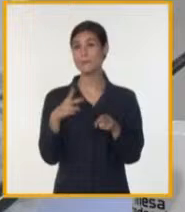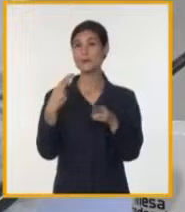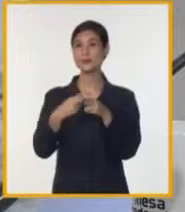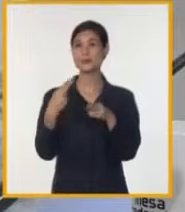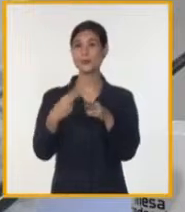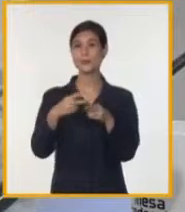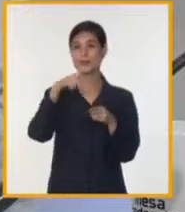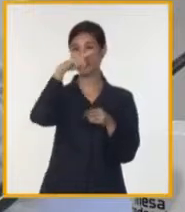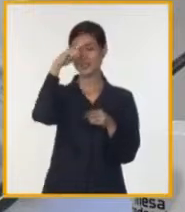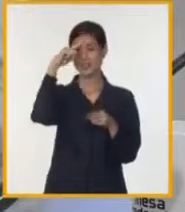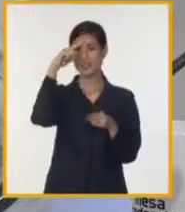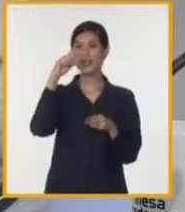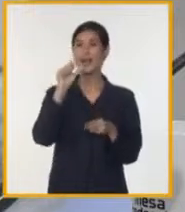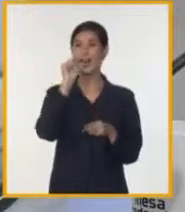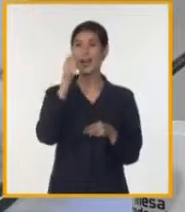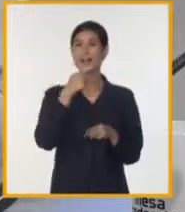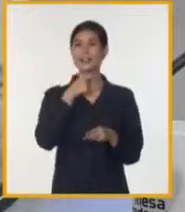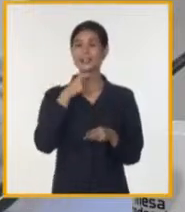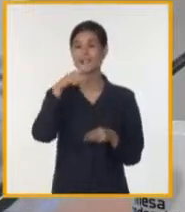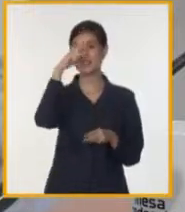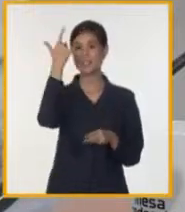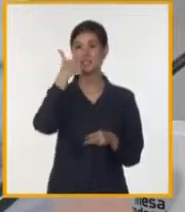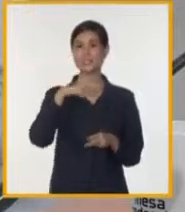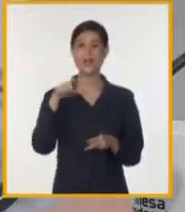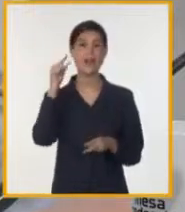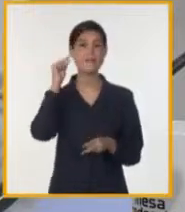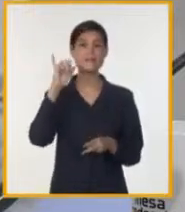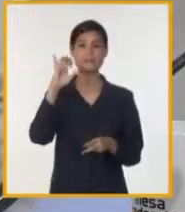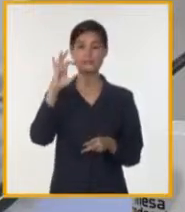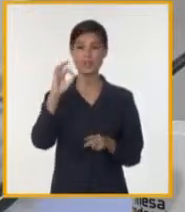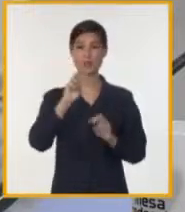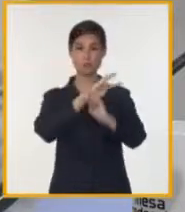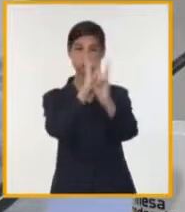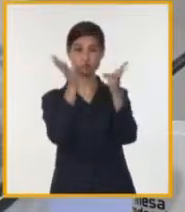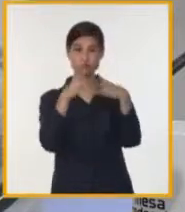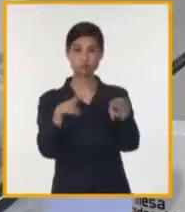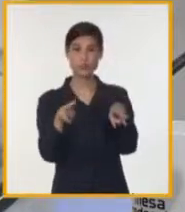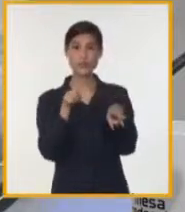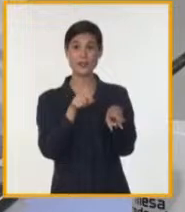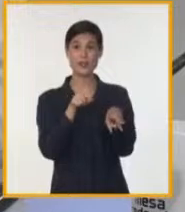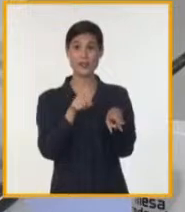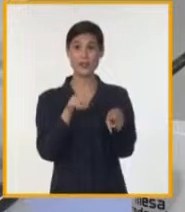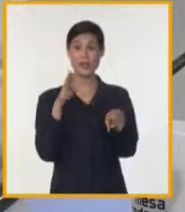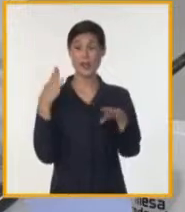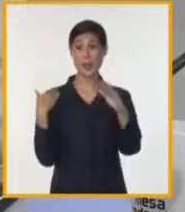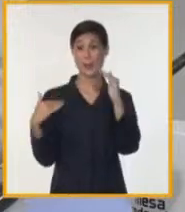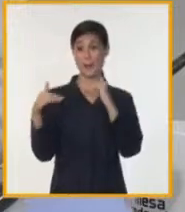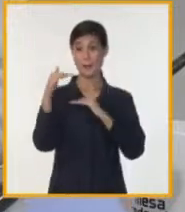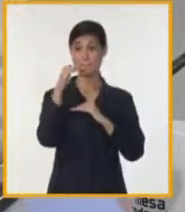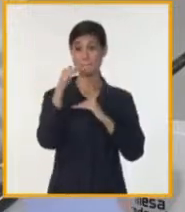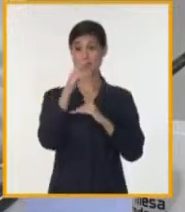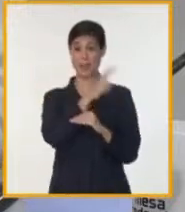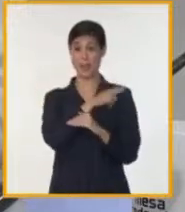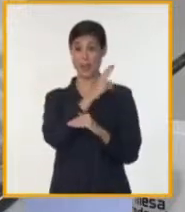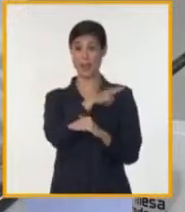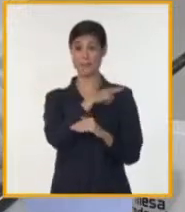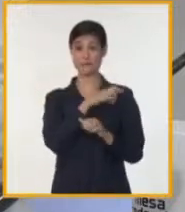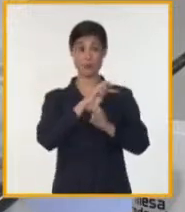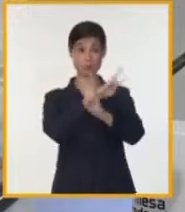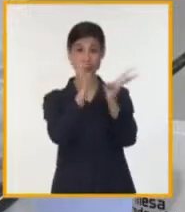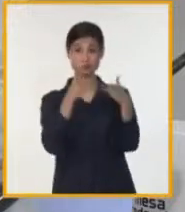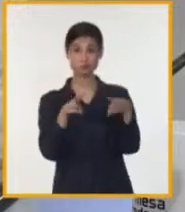es un tema que es una página web, la página web de él, donde él hace publicaciones referente a